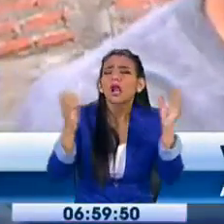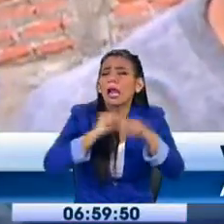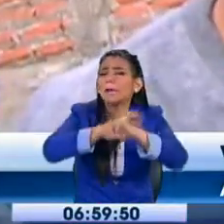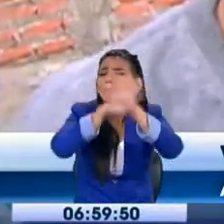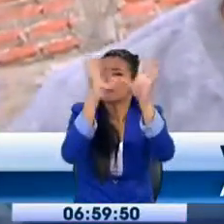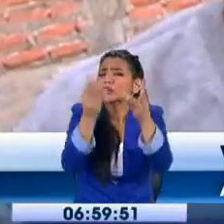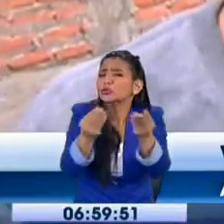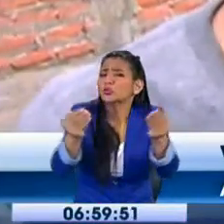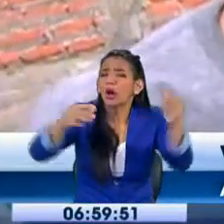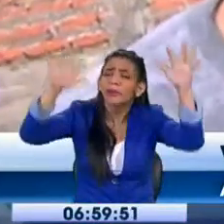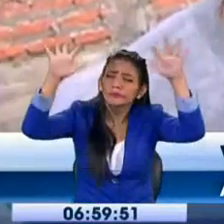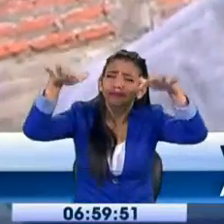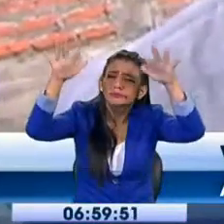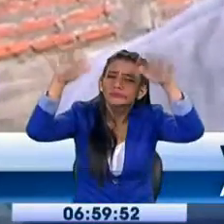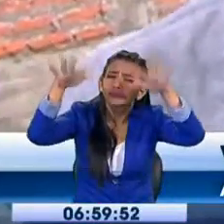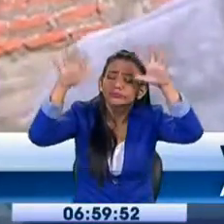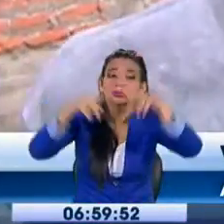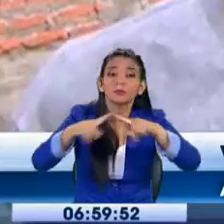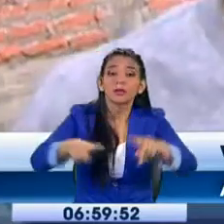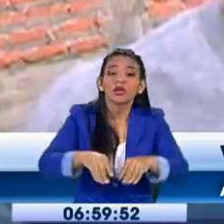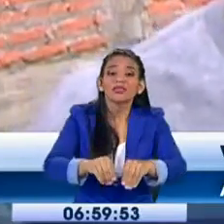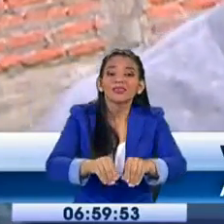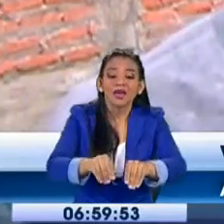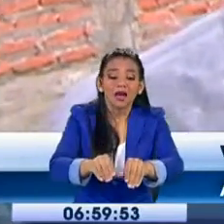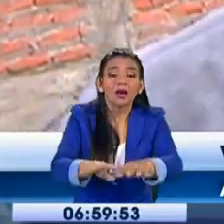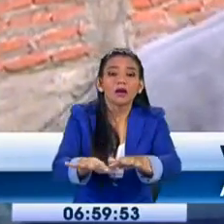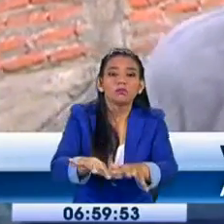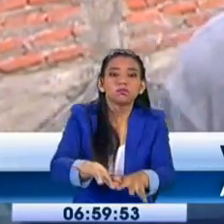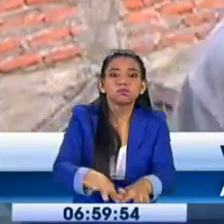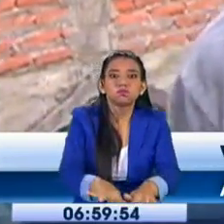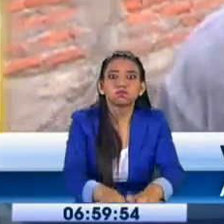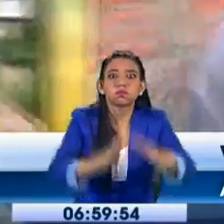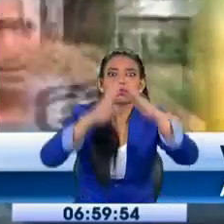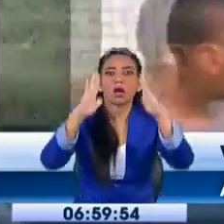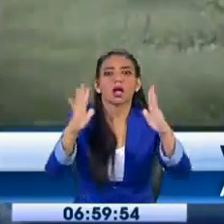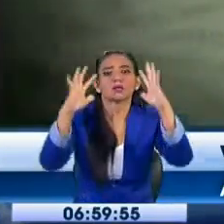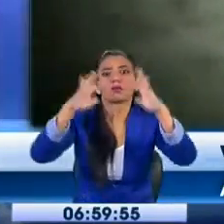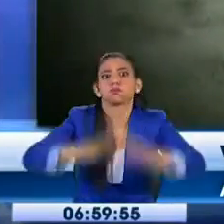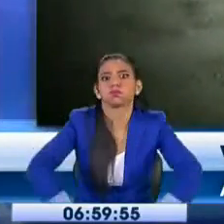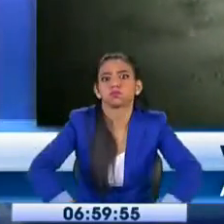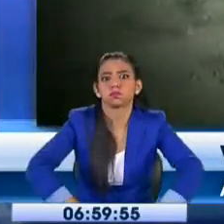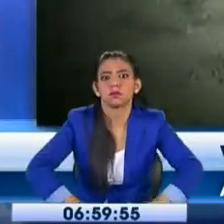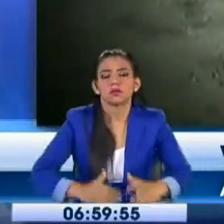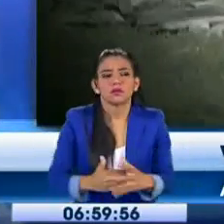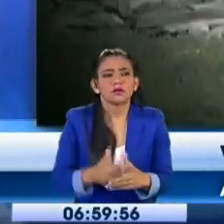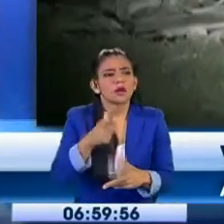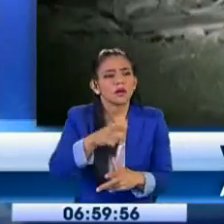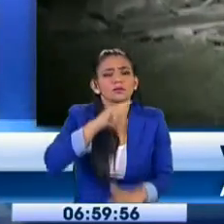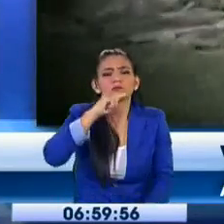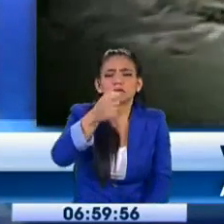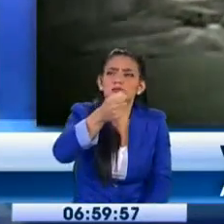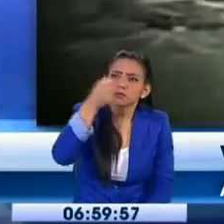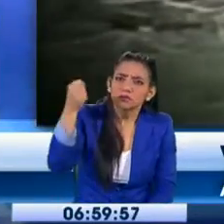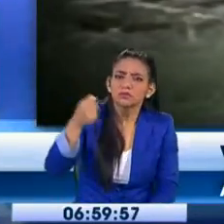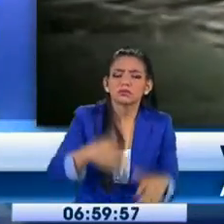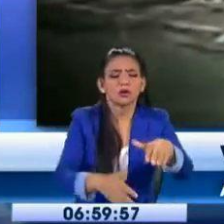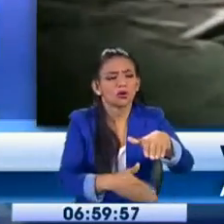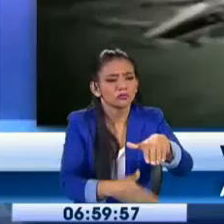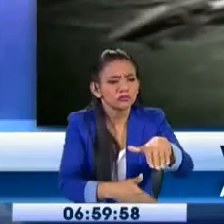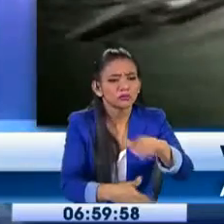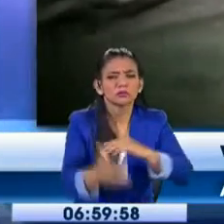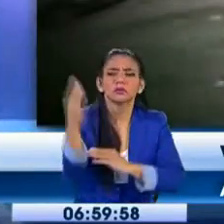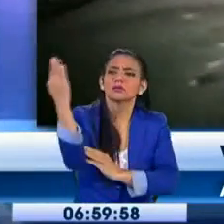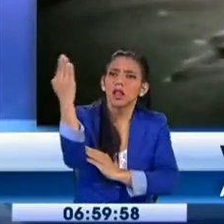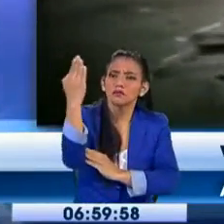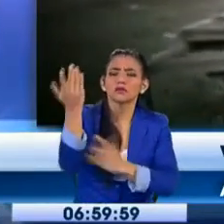había cedido la tierra y se había caído totalmente la casa. Yo tenía mi refri, la cocina, tenía un televisor,